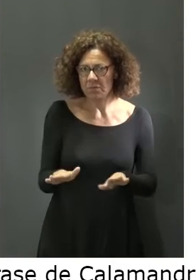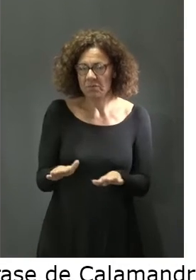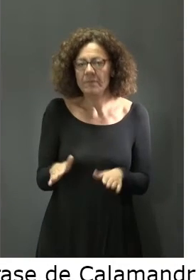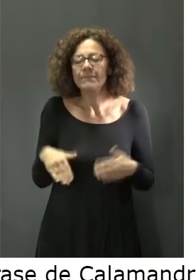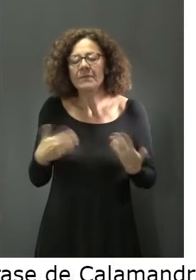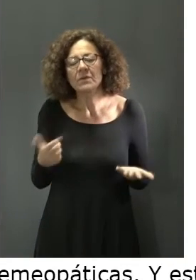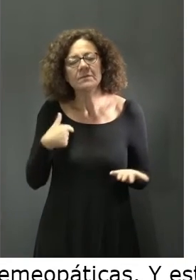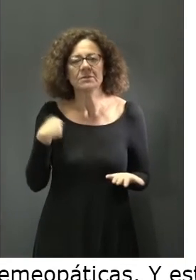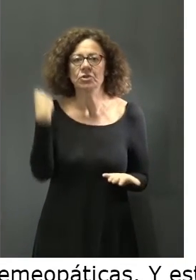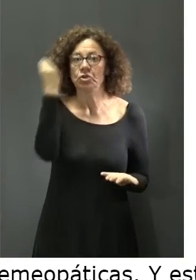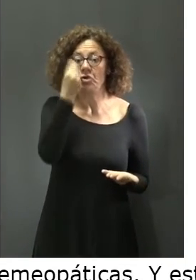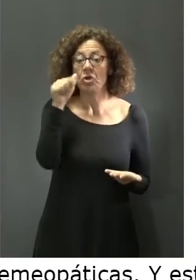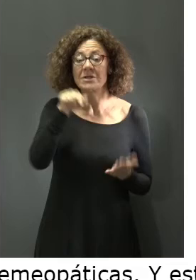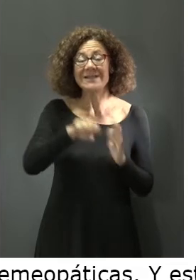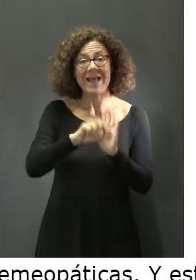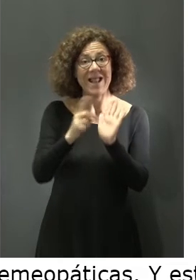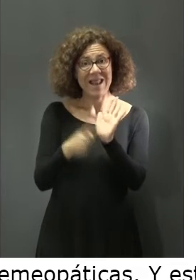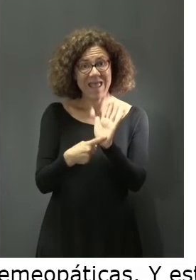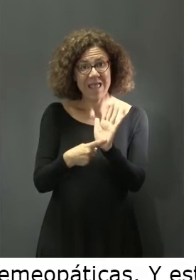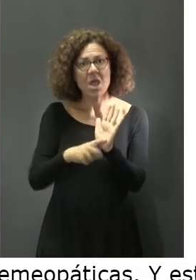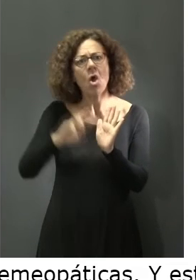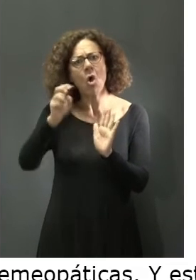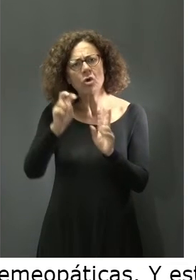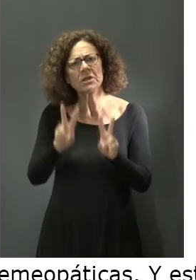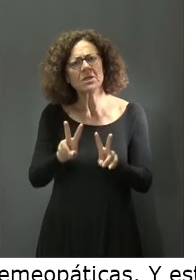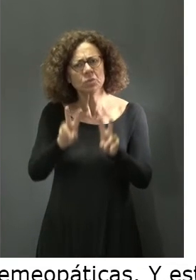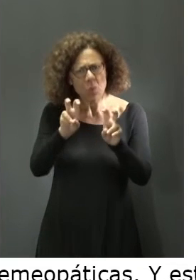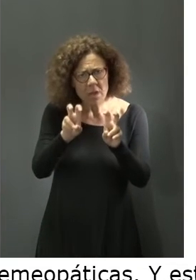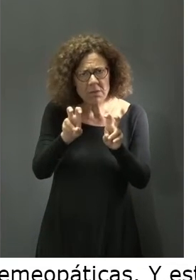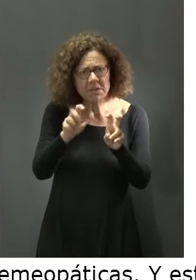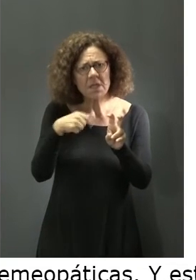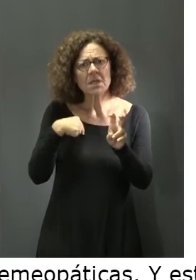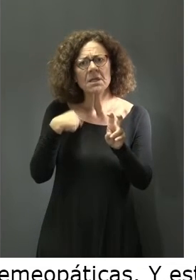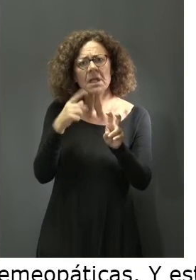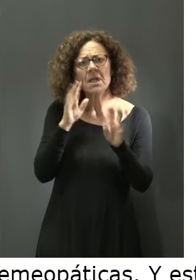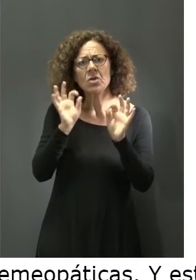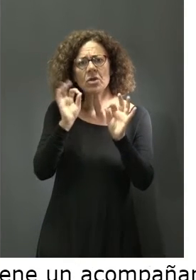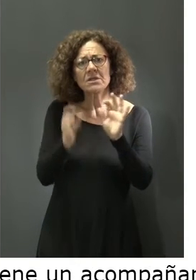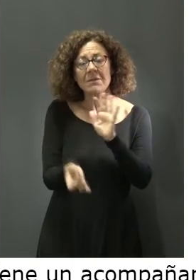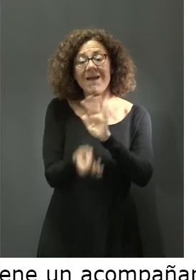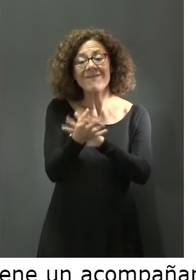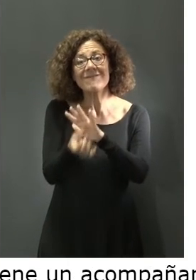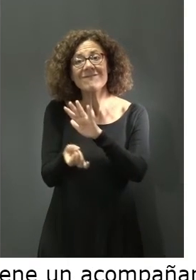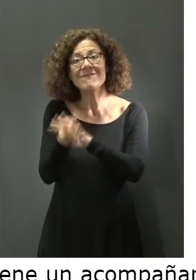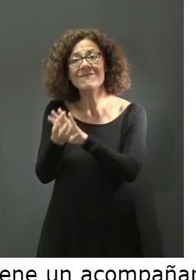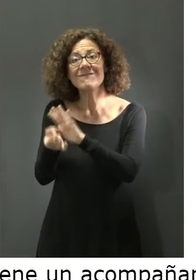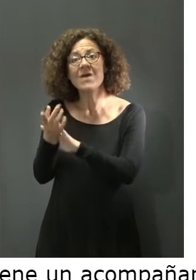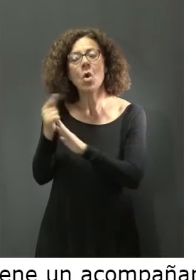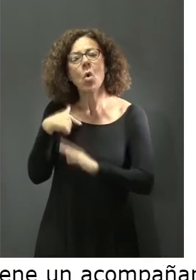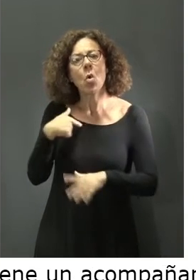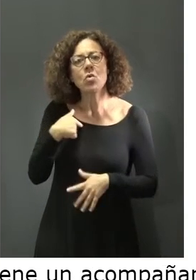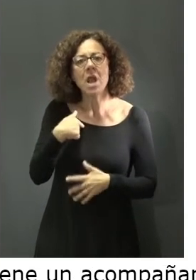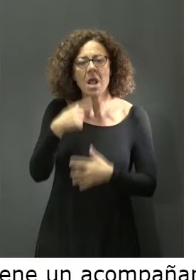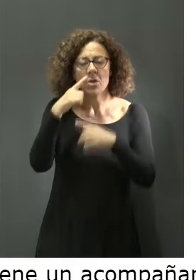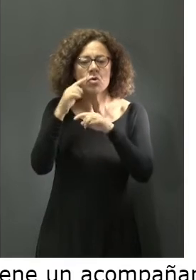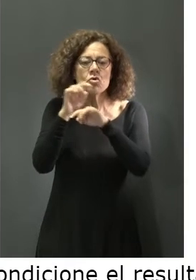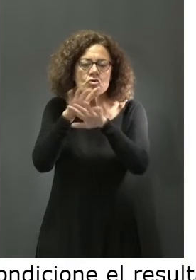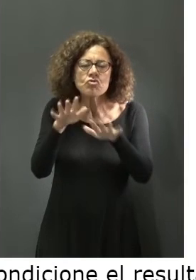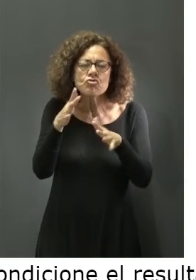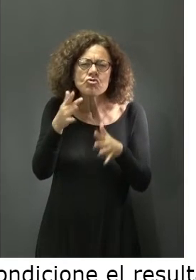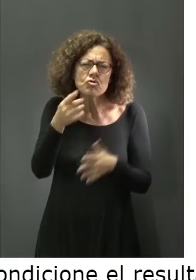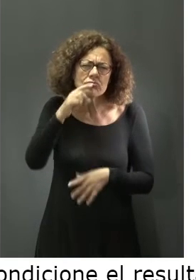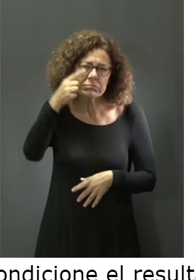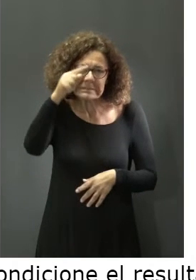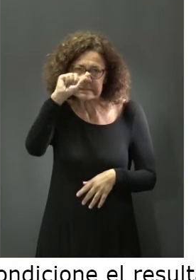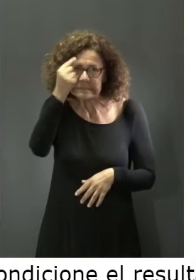yo creo que esta ley y otras que se han ido dictando y sobre todo yo creo que lo que se va generando es una toma de conciencia social muy